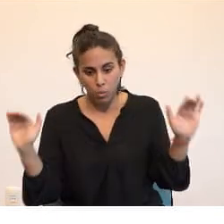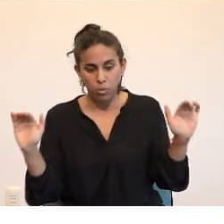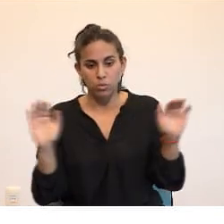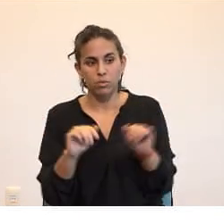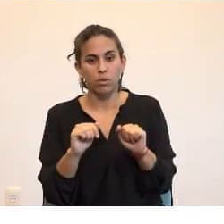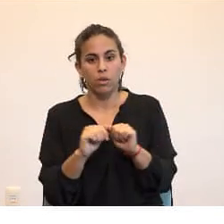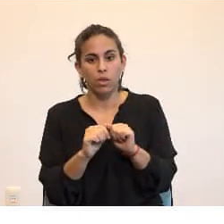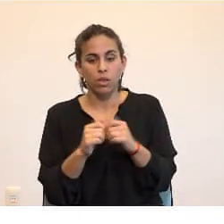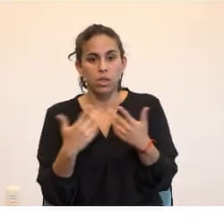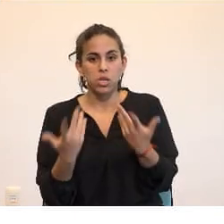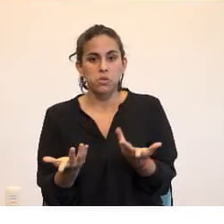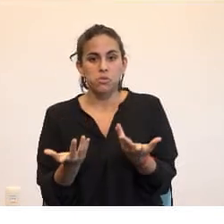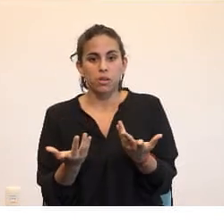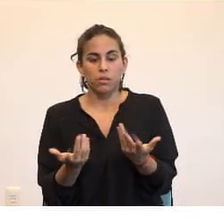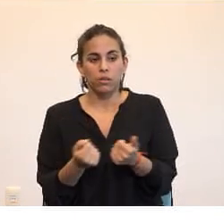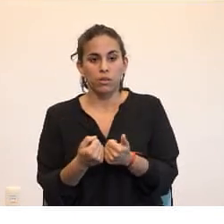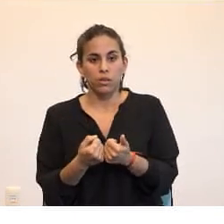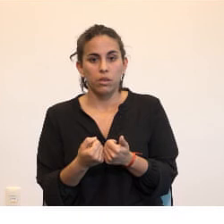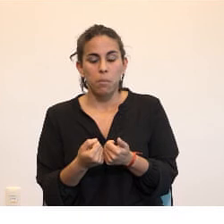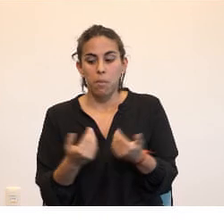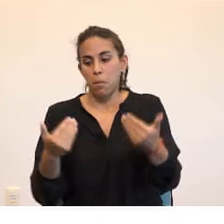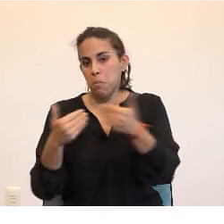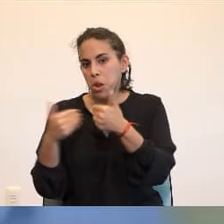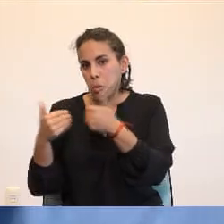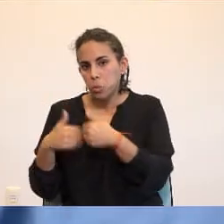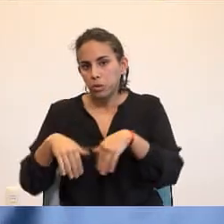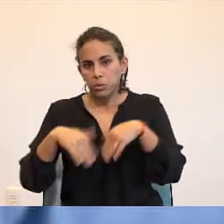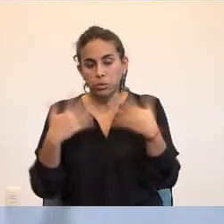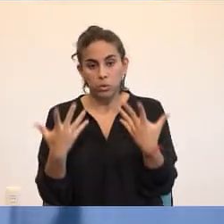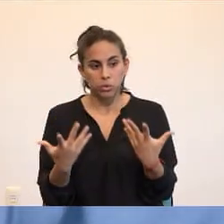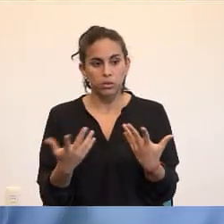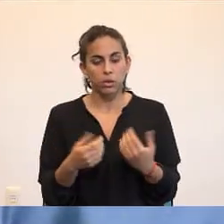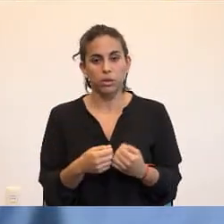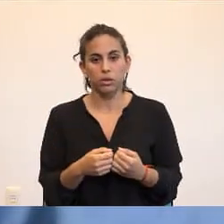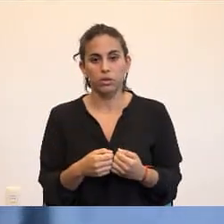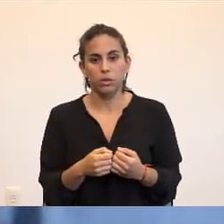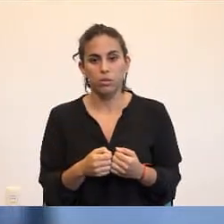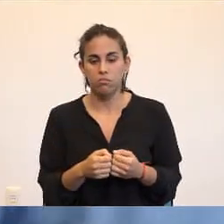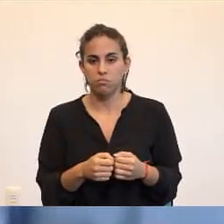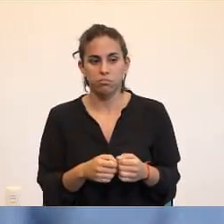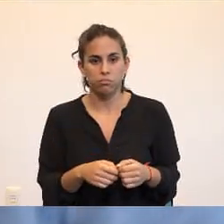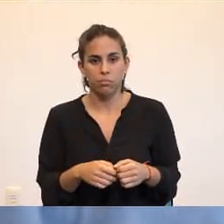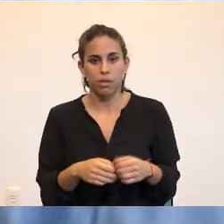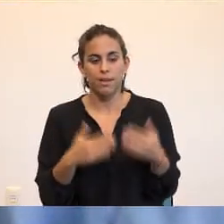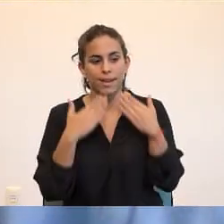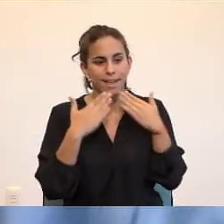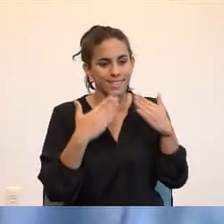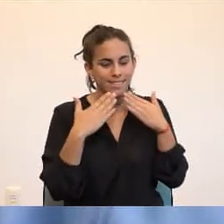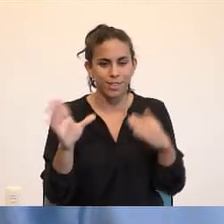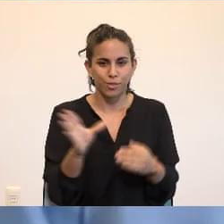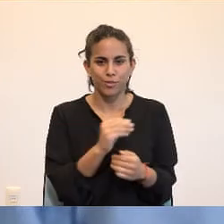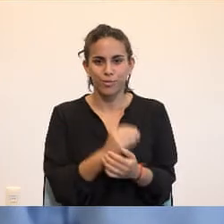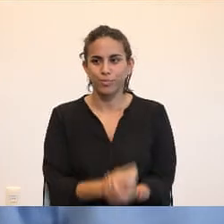quedo a vuestra entera disposición para las preguntas que consideréis oportunas y lo que sea necesario. Gracias de verdad.